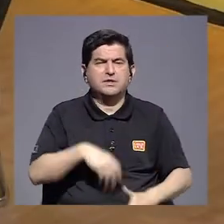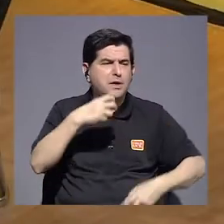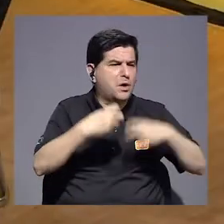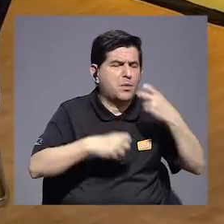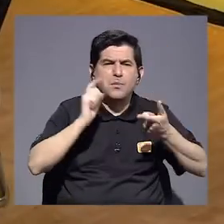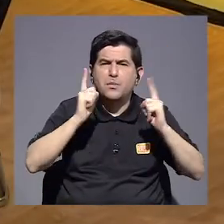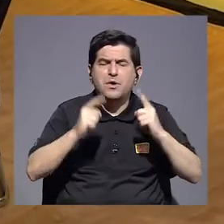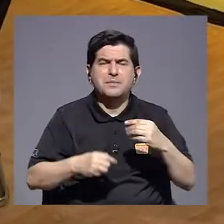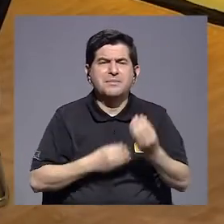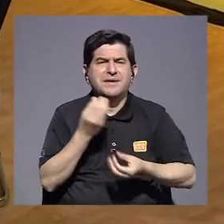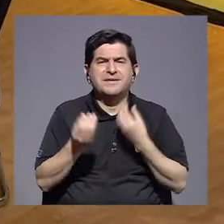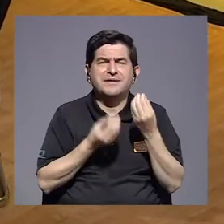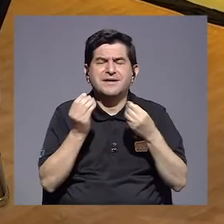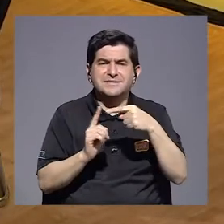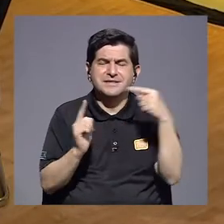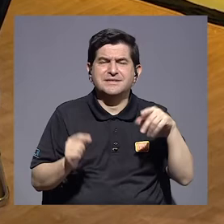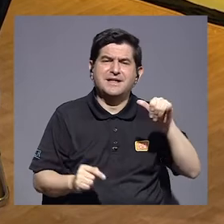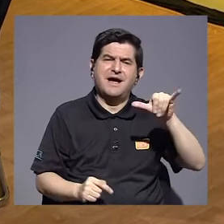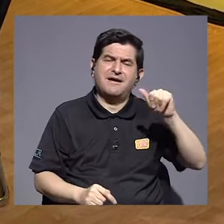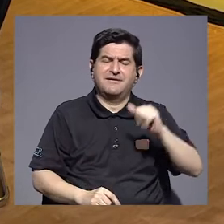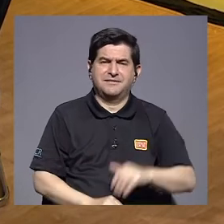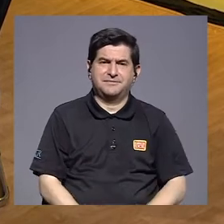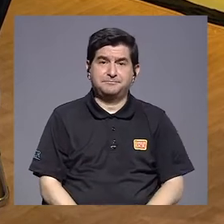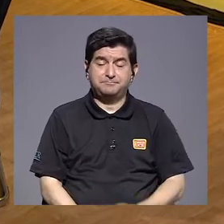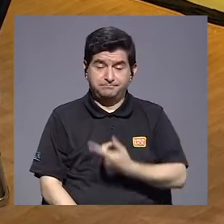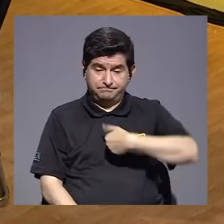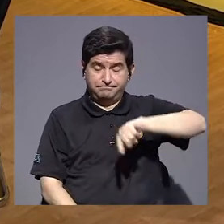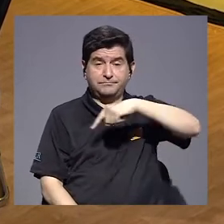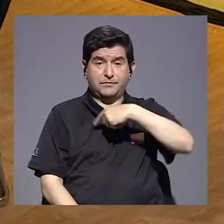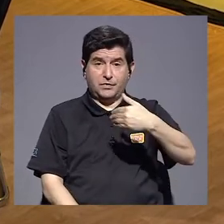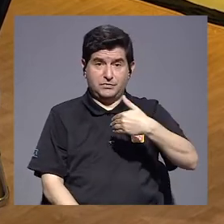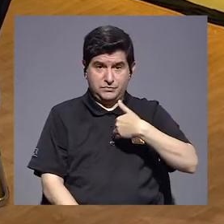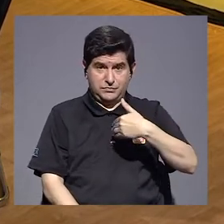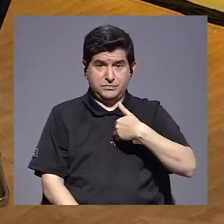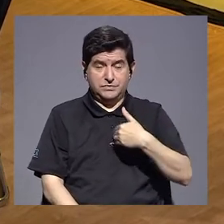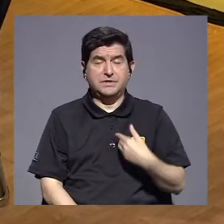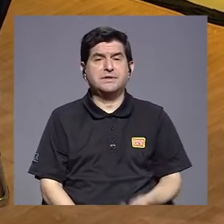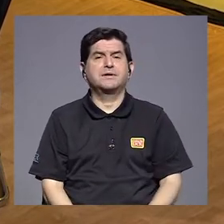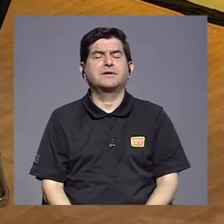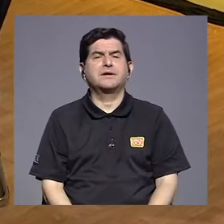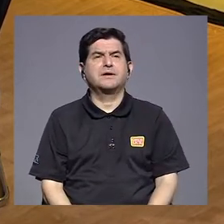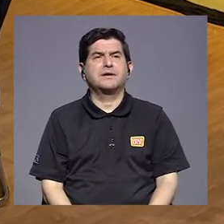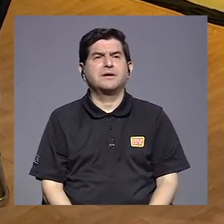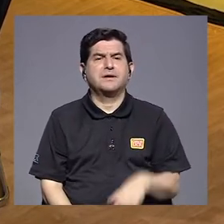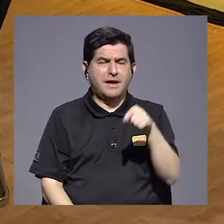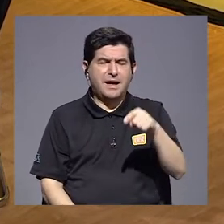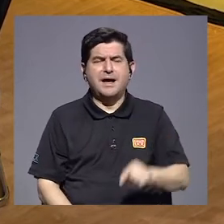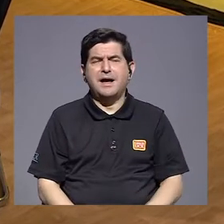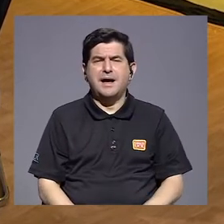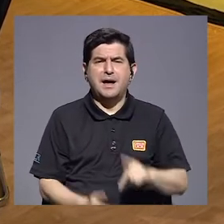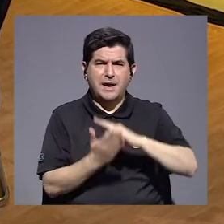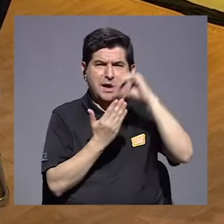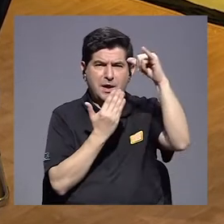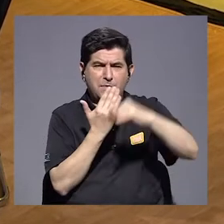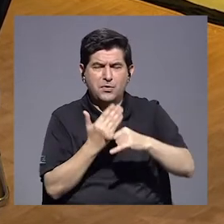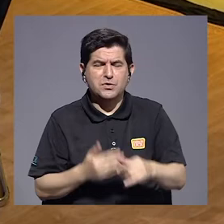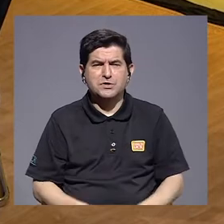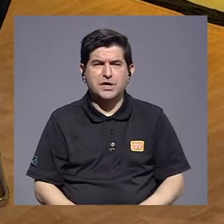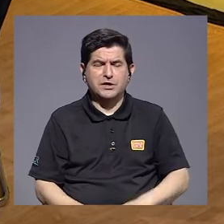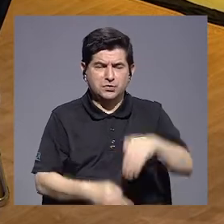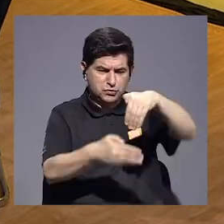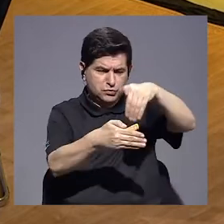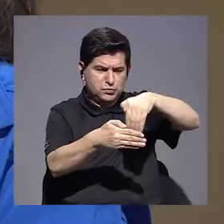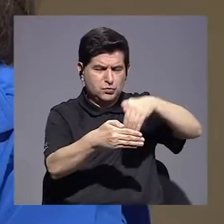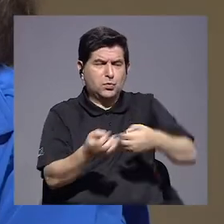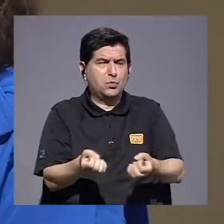es lo que se está haciendo desde la AIA? Bueno, tenemos de verdad una gran cantidad, una cartera de proyectos como nunca la ha tenido